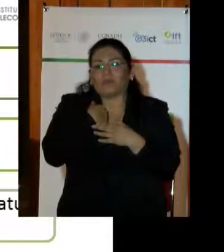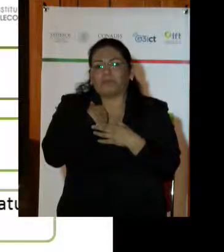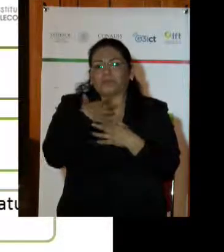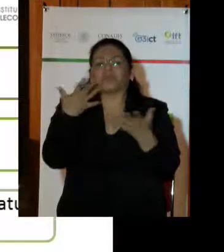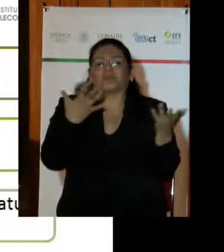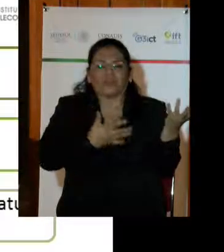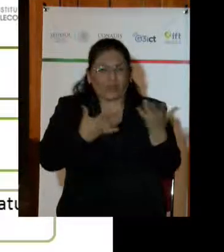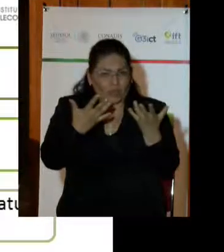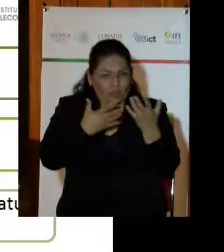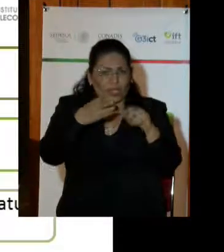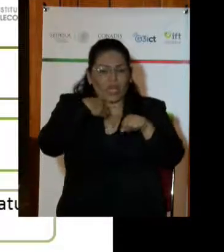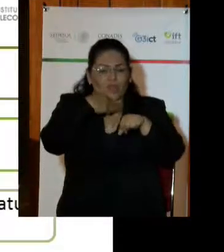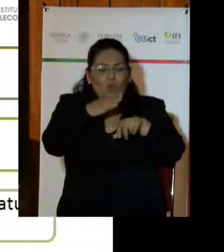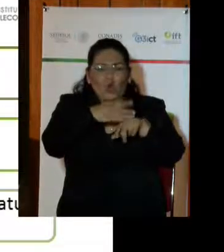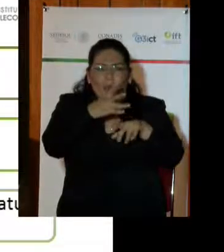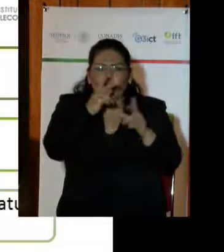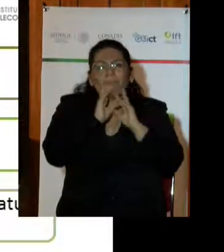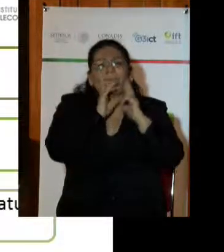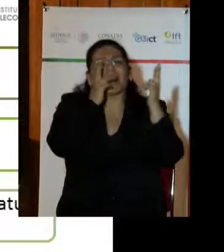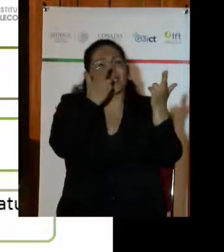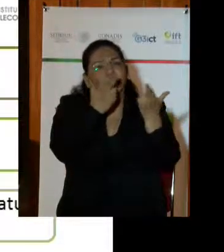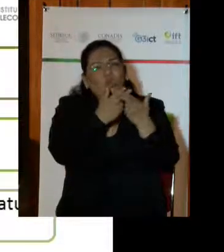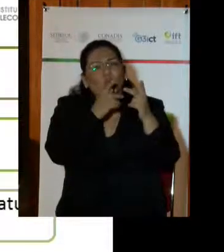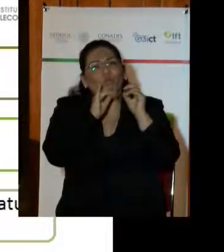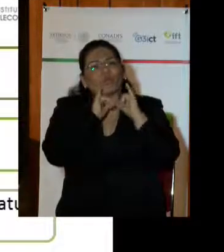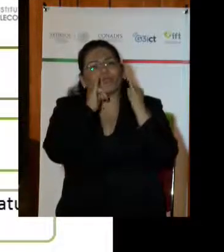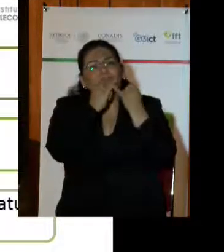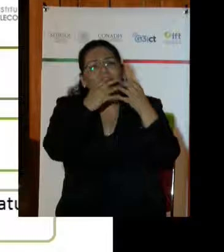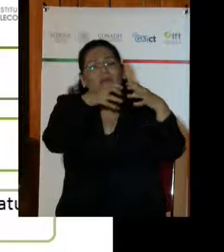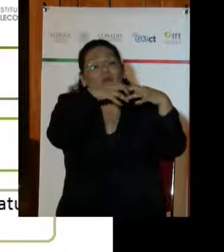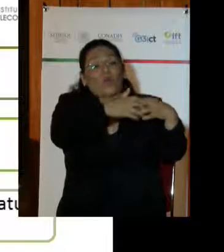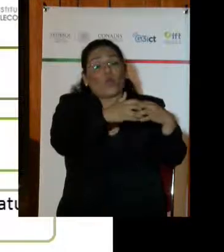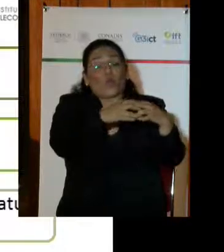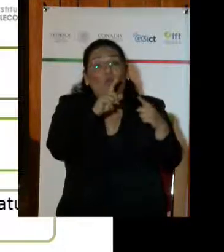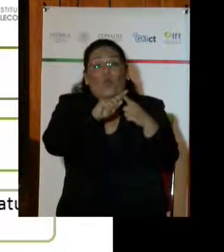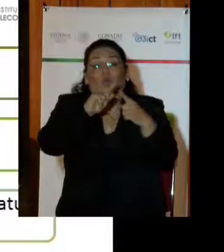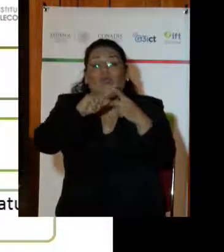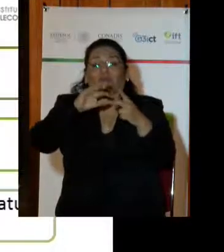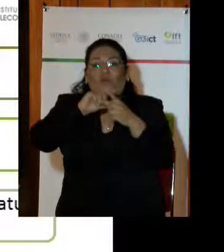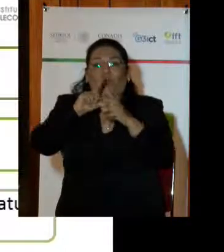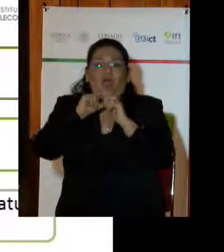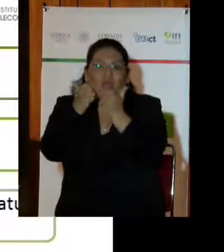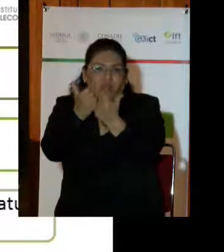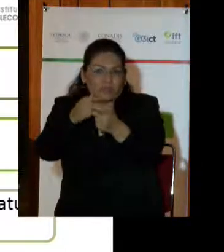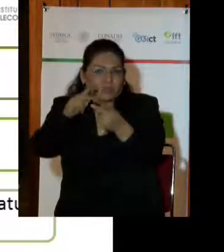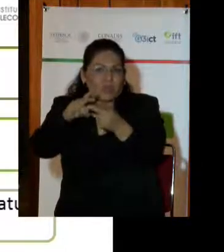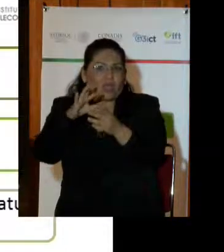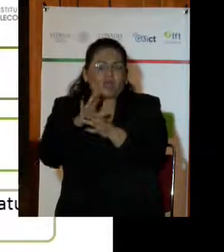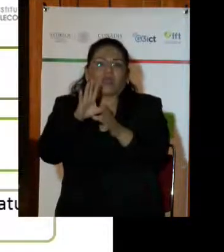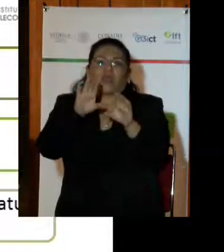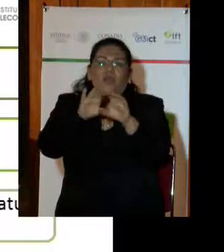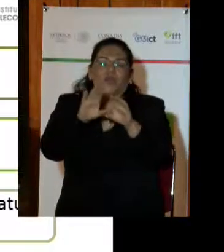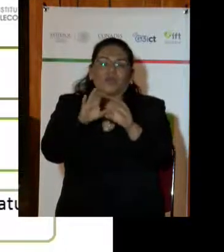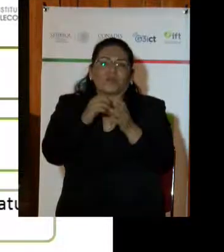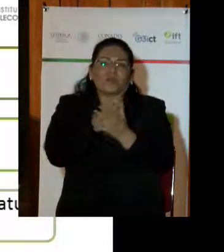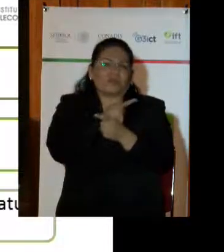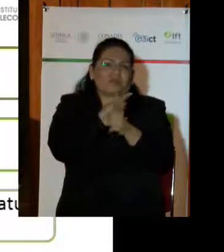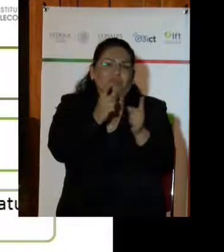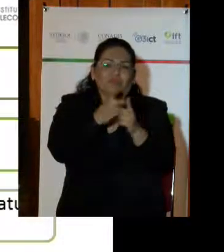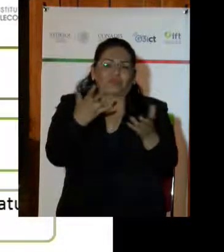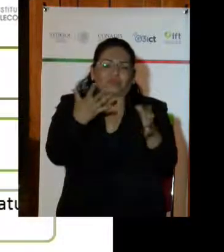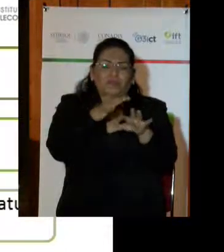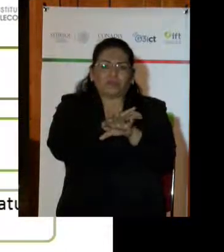hicieron numerosas reuniones con la industria, con asociaciones como la de